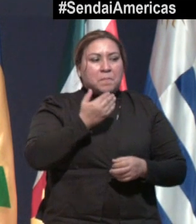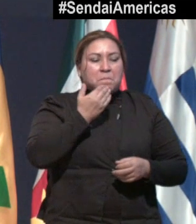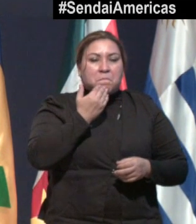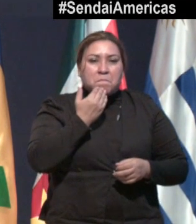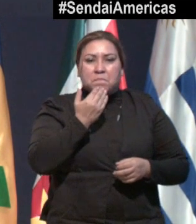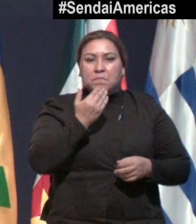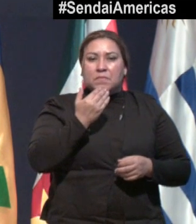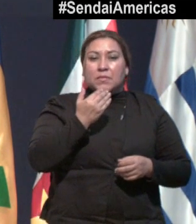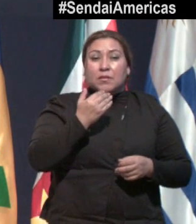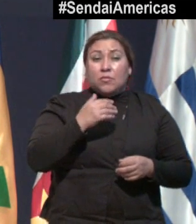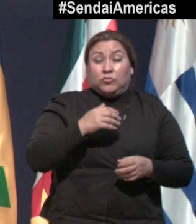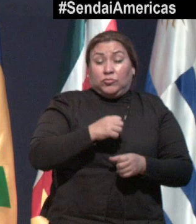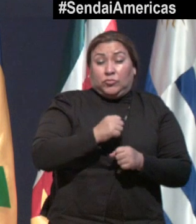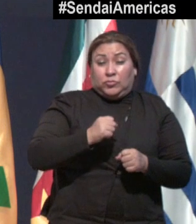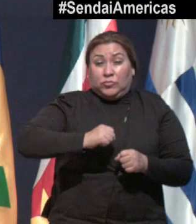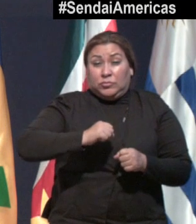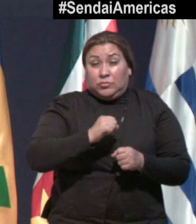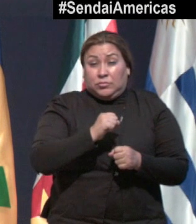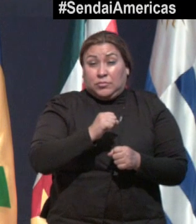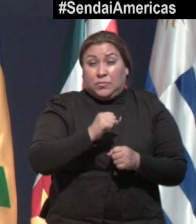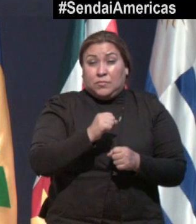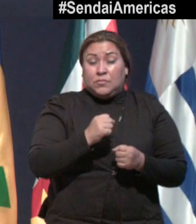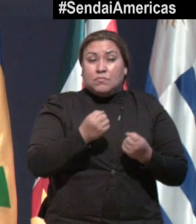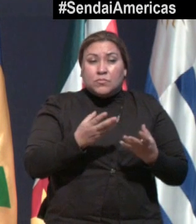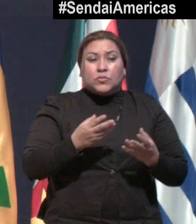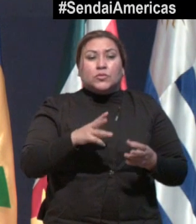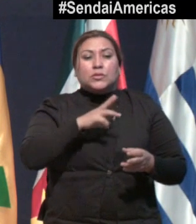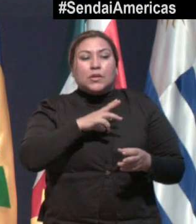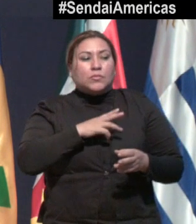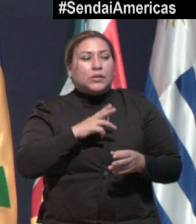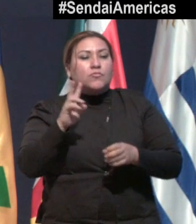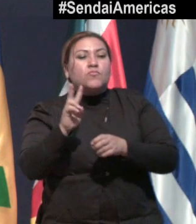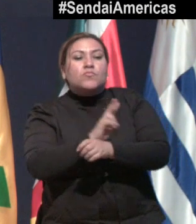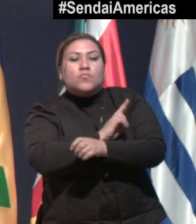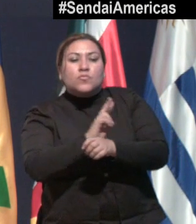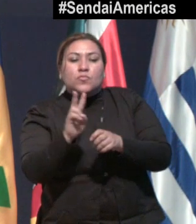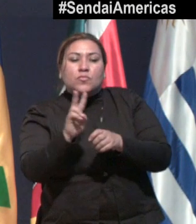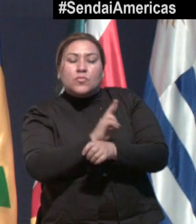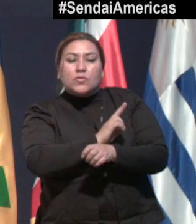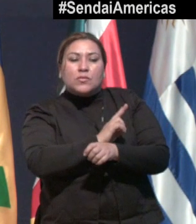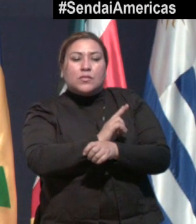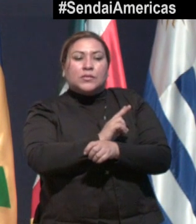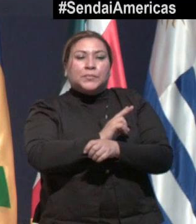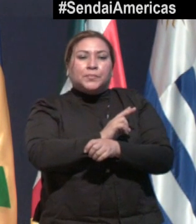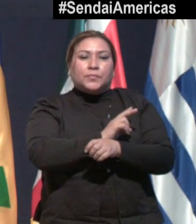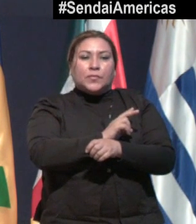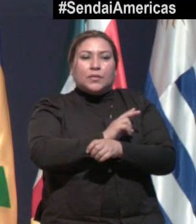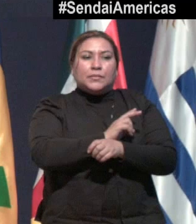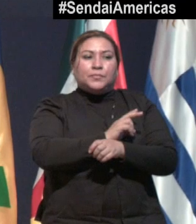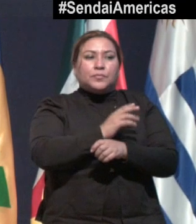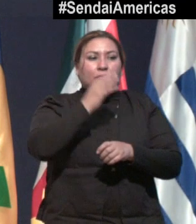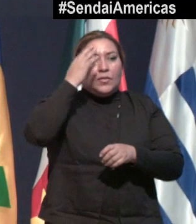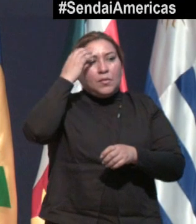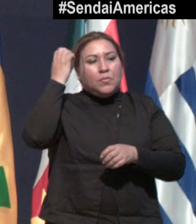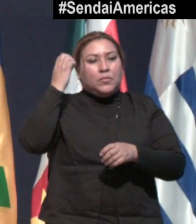aparentemente no pasa mucho. Y con eso tenemos que tomar mucho cuidado conforme que